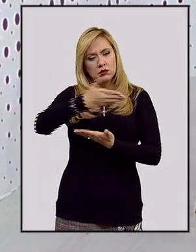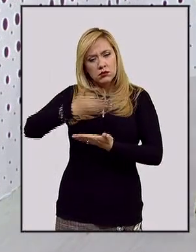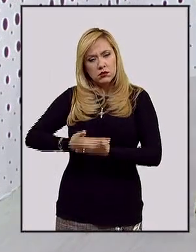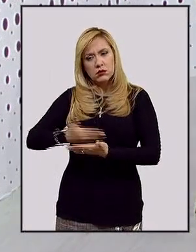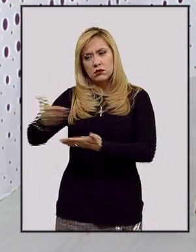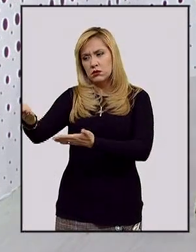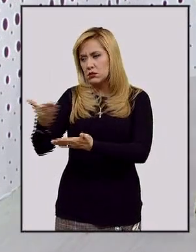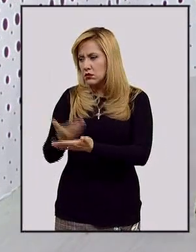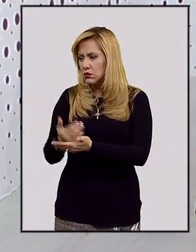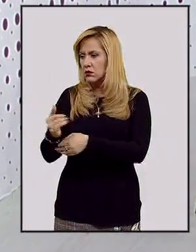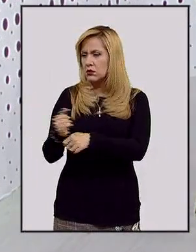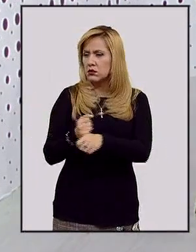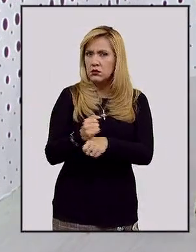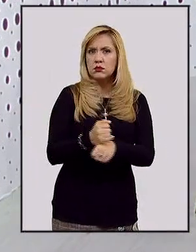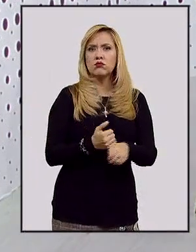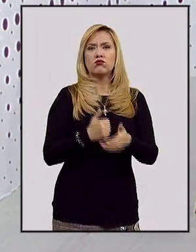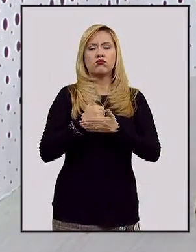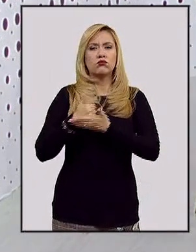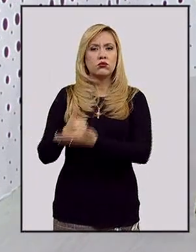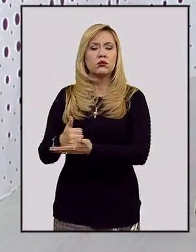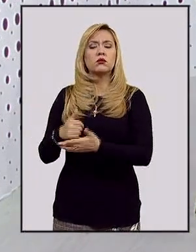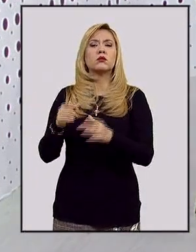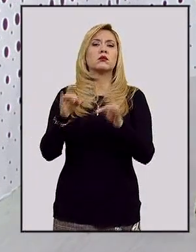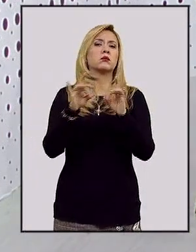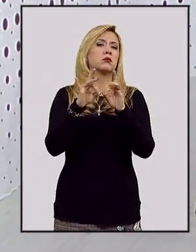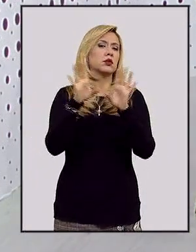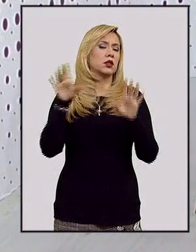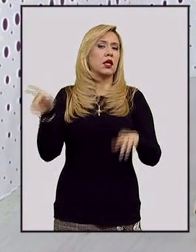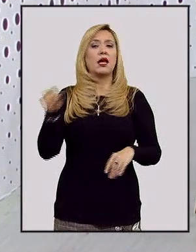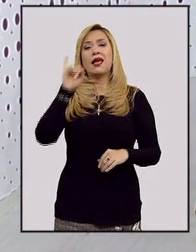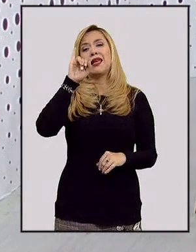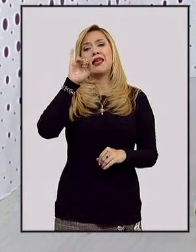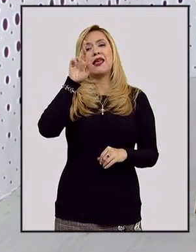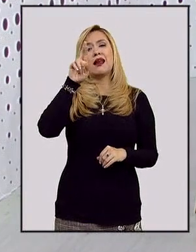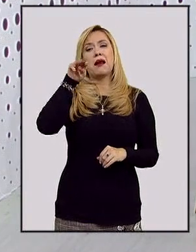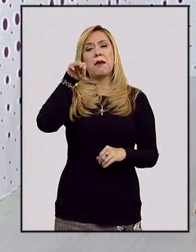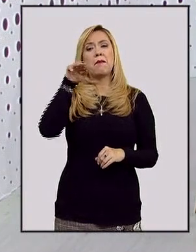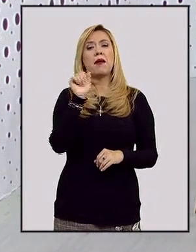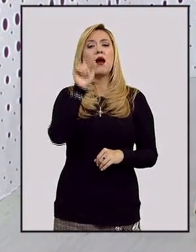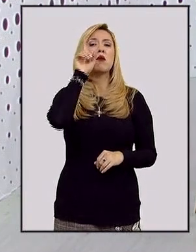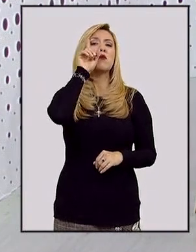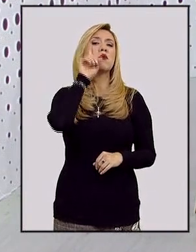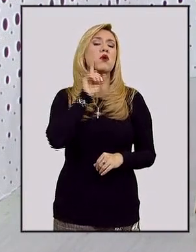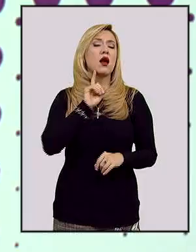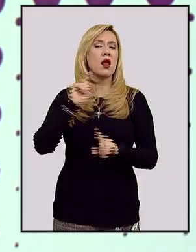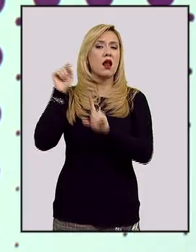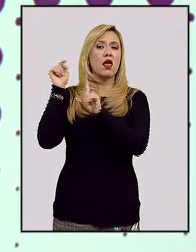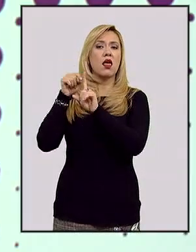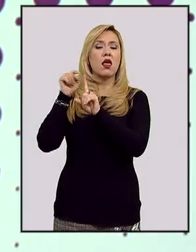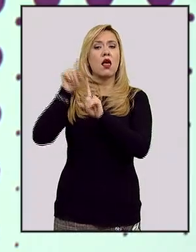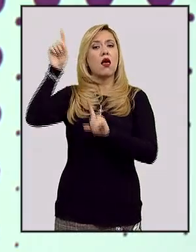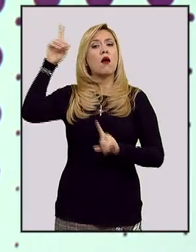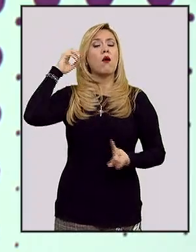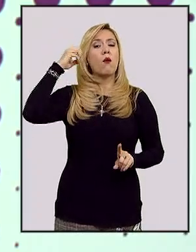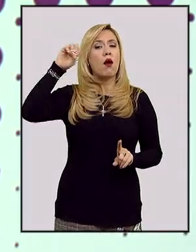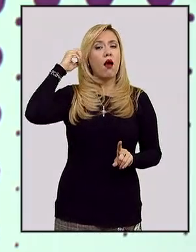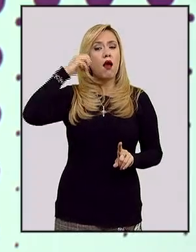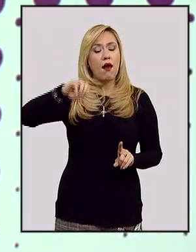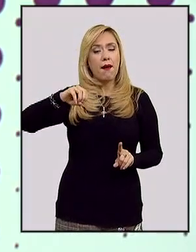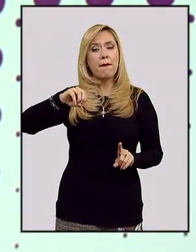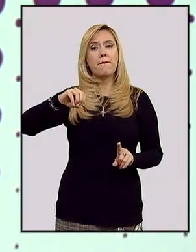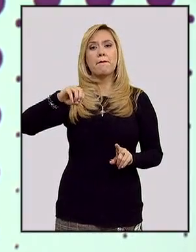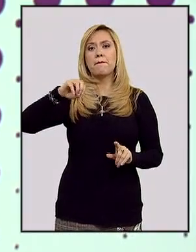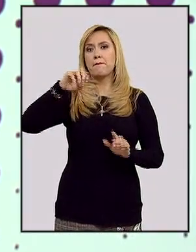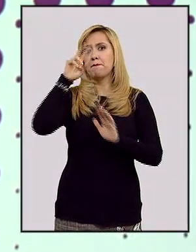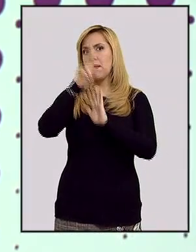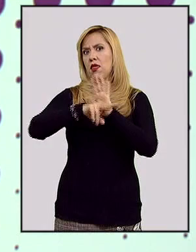casos en donde ha habido, por ejemplo, el caso de Irma, que fue esta mujer en Oaxaca, que además el